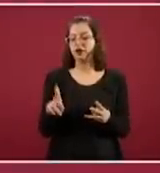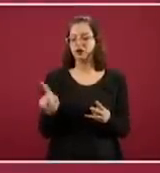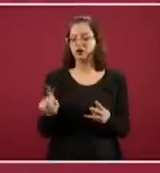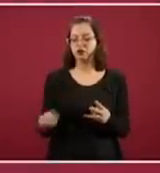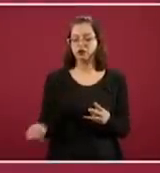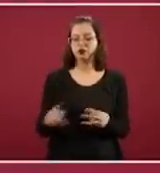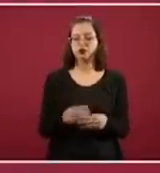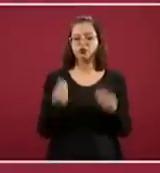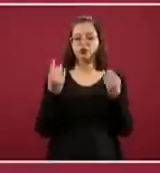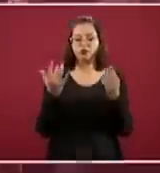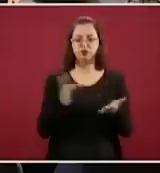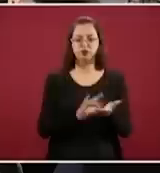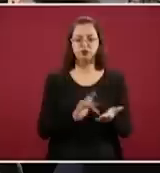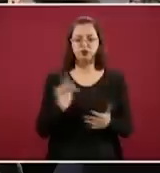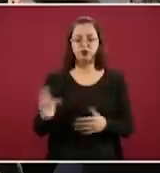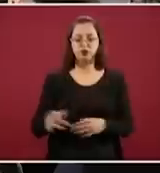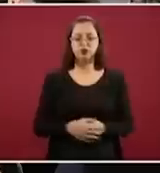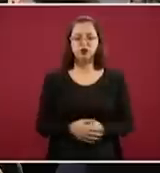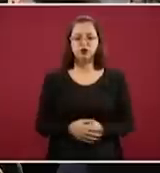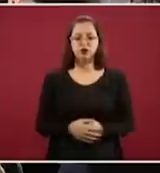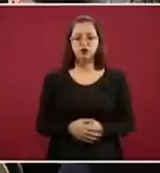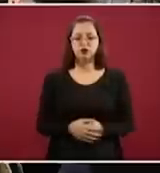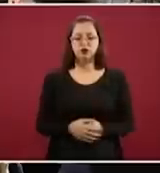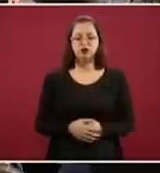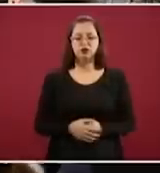Campos. Muchas gracias.